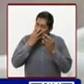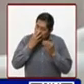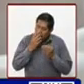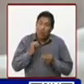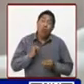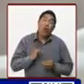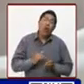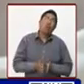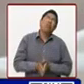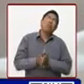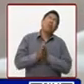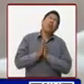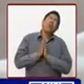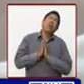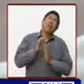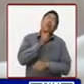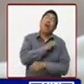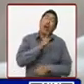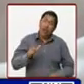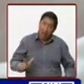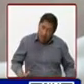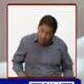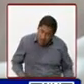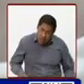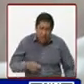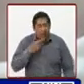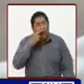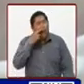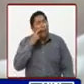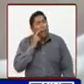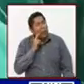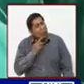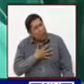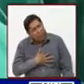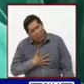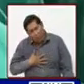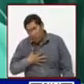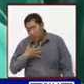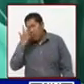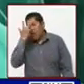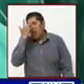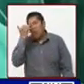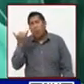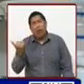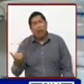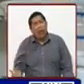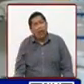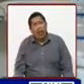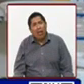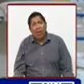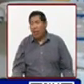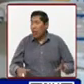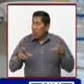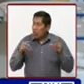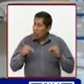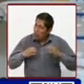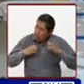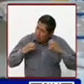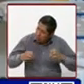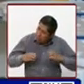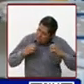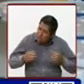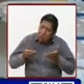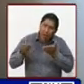pediría al señor alcalde, Capitán Montes Reyes Villa, ¿por qué no ha capacitado bien a su